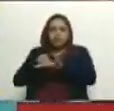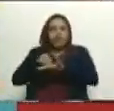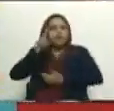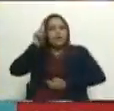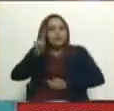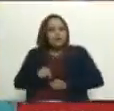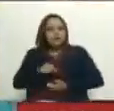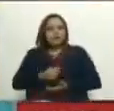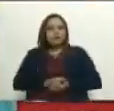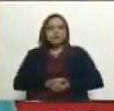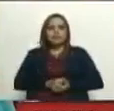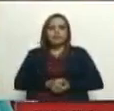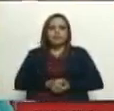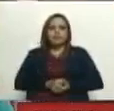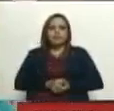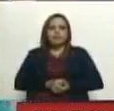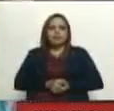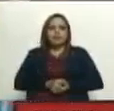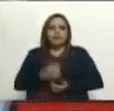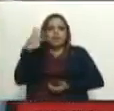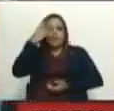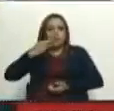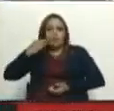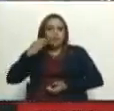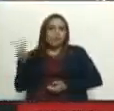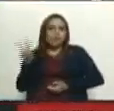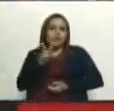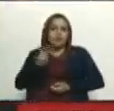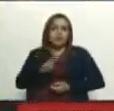también de la juventud venezolana